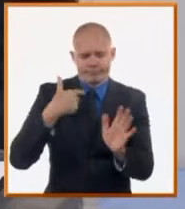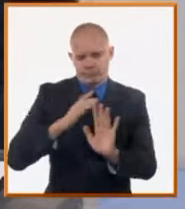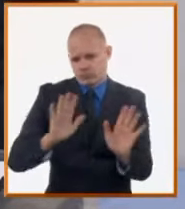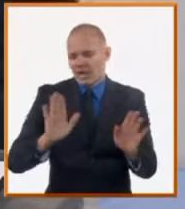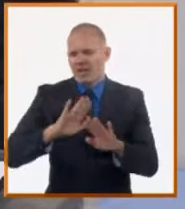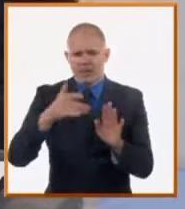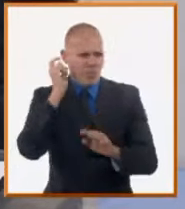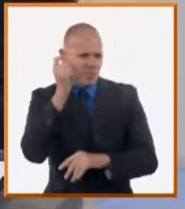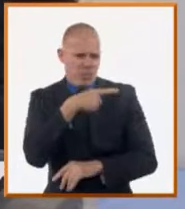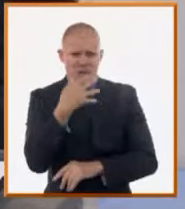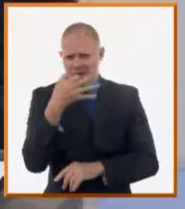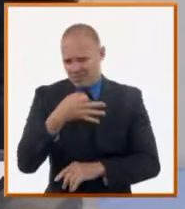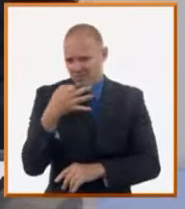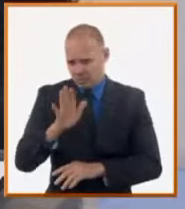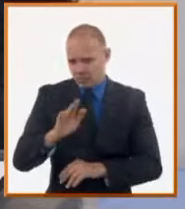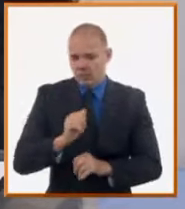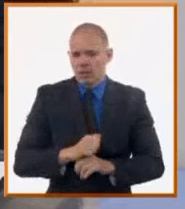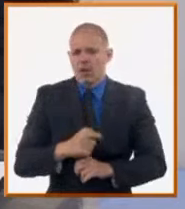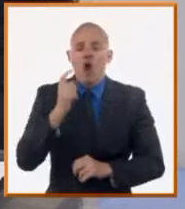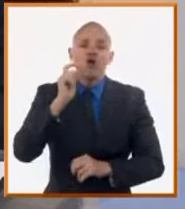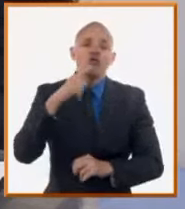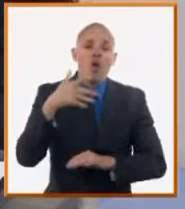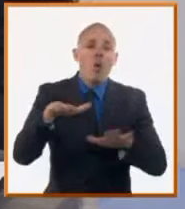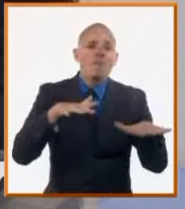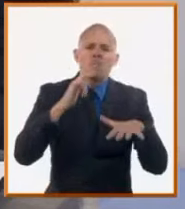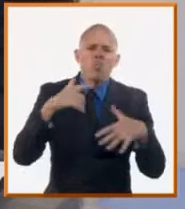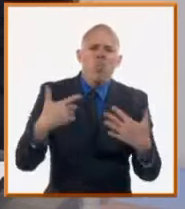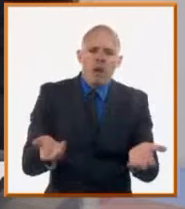corporación de qué condiciones específicas se han creado para eso